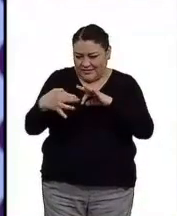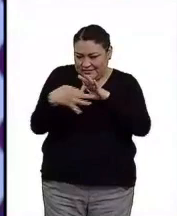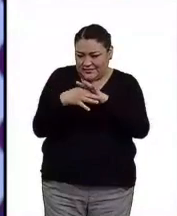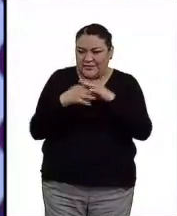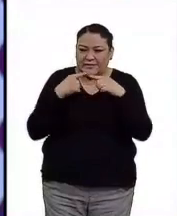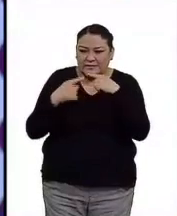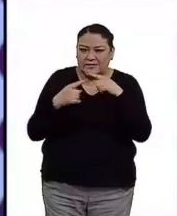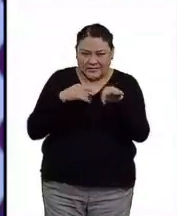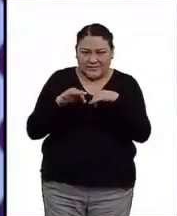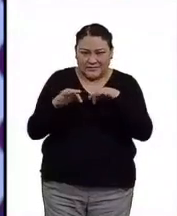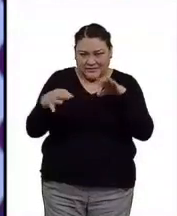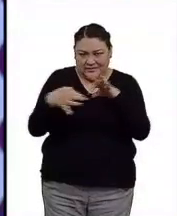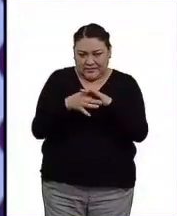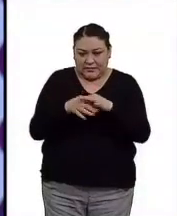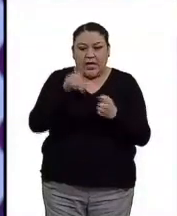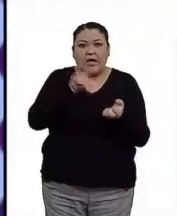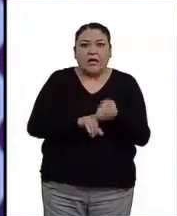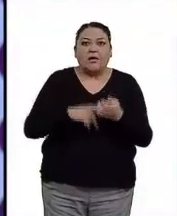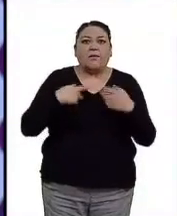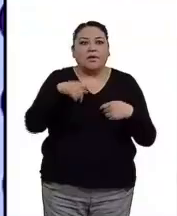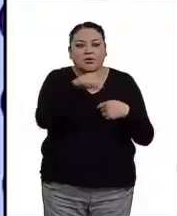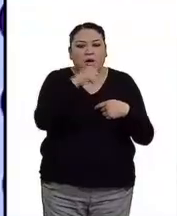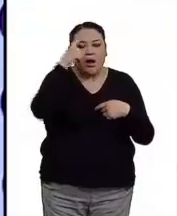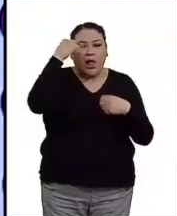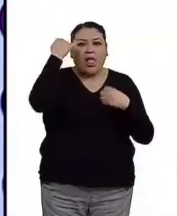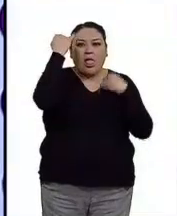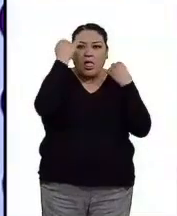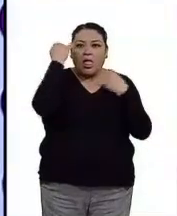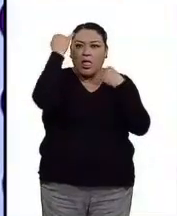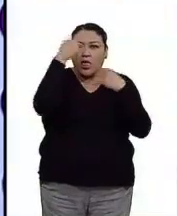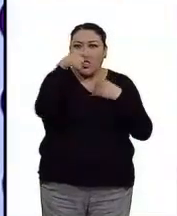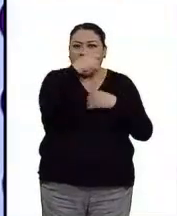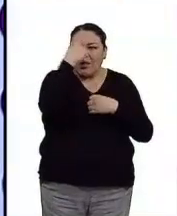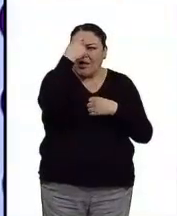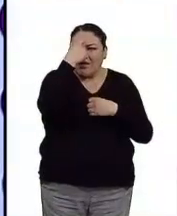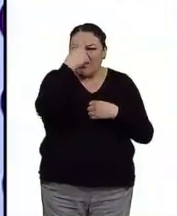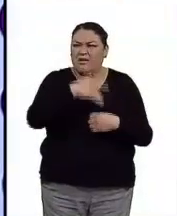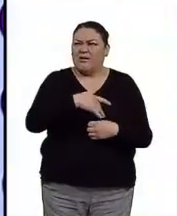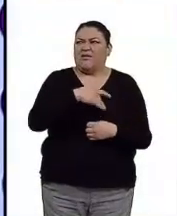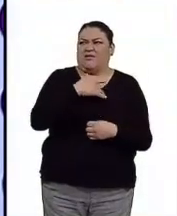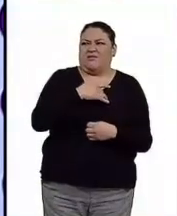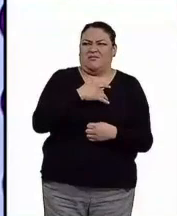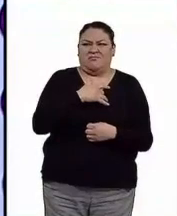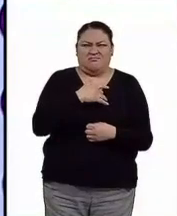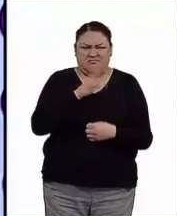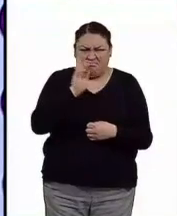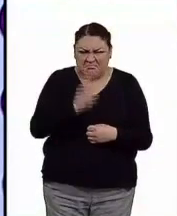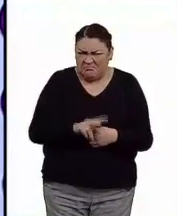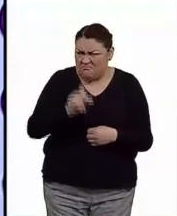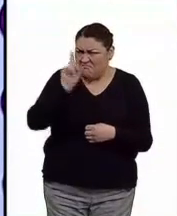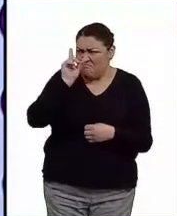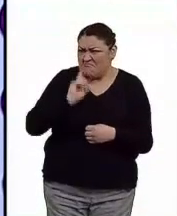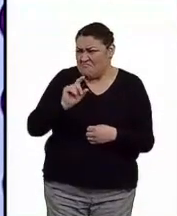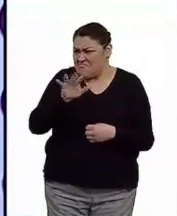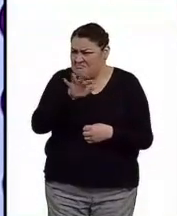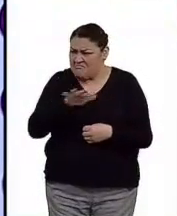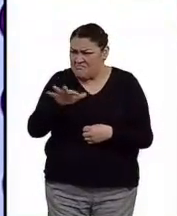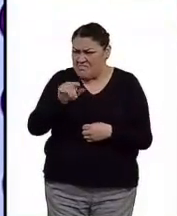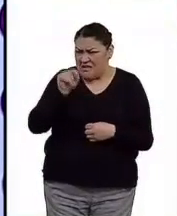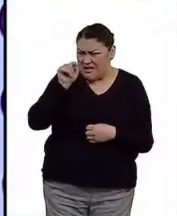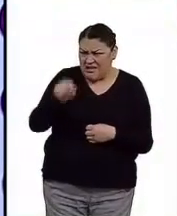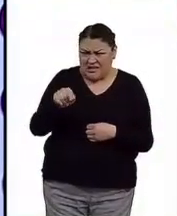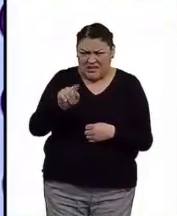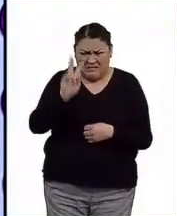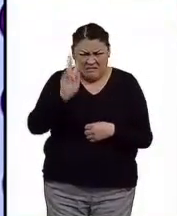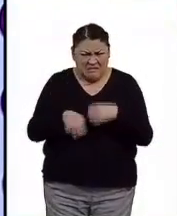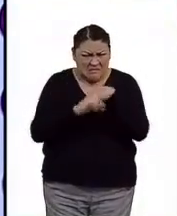en donde todavía hay mucha renuencia a aceptar la posibilidad de que efectivamente la mujer haya sido